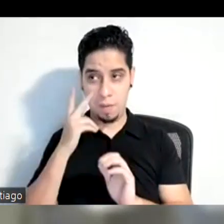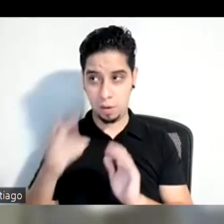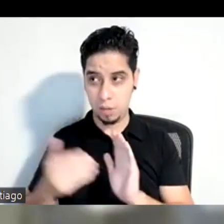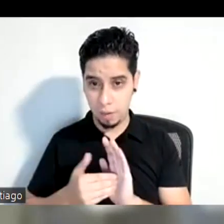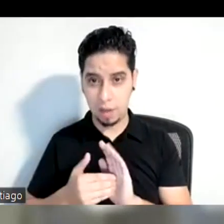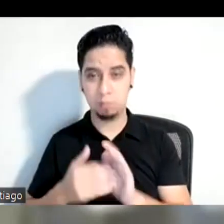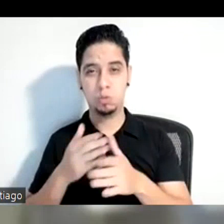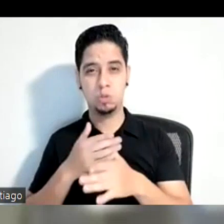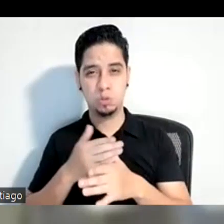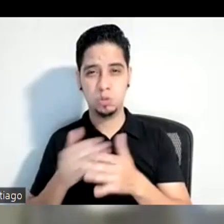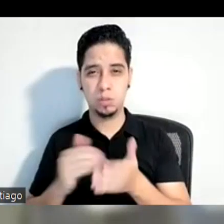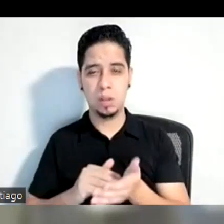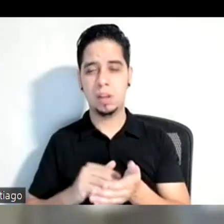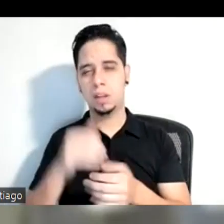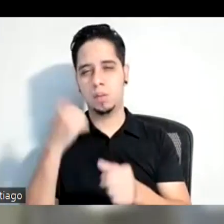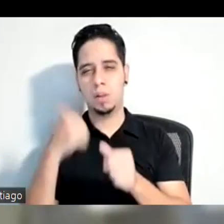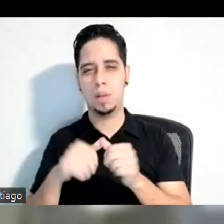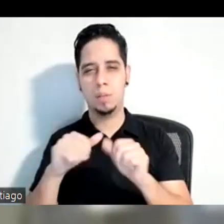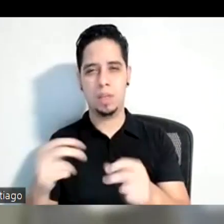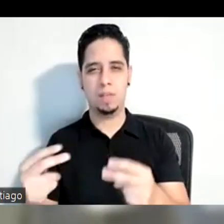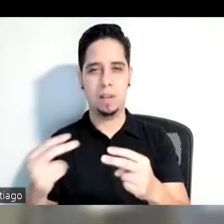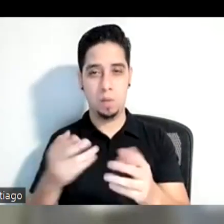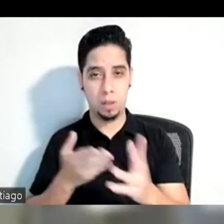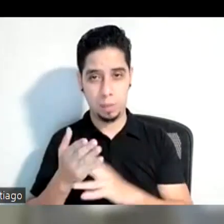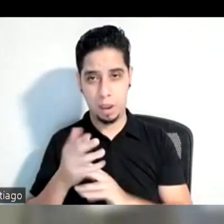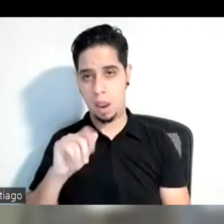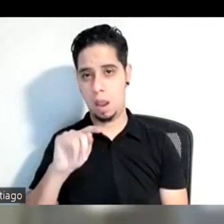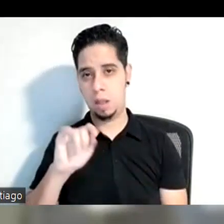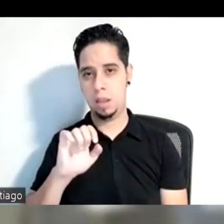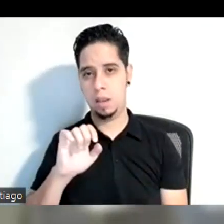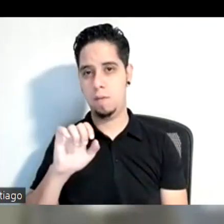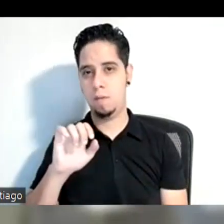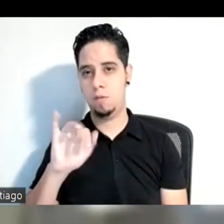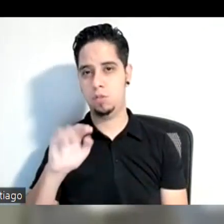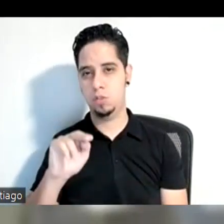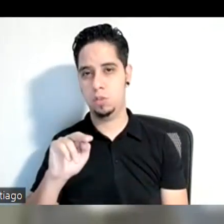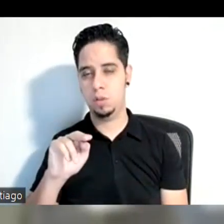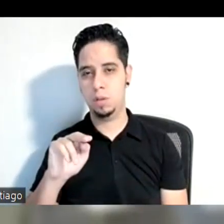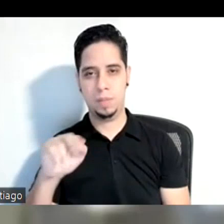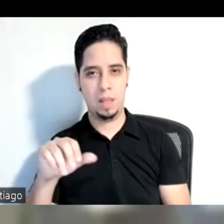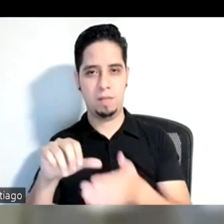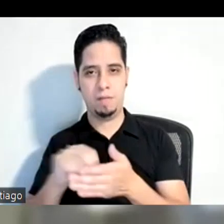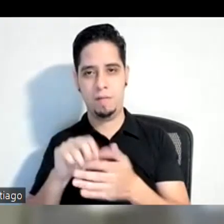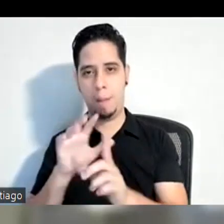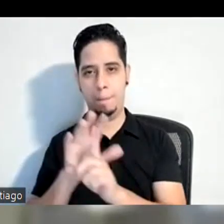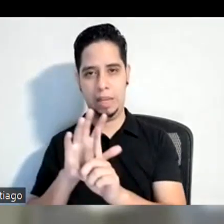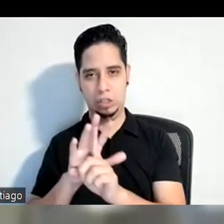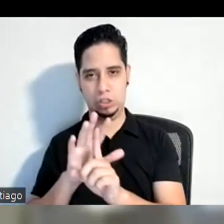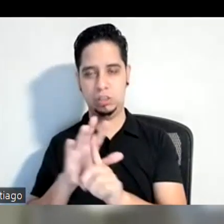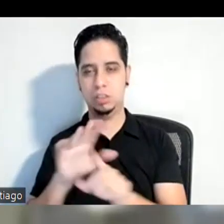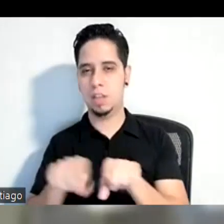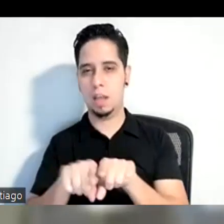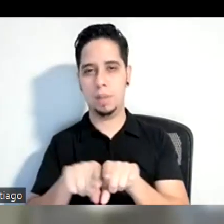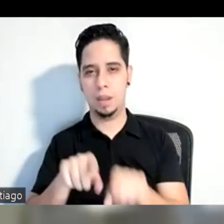recuerde también que nos puede encontrar en Artefusión en fanpage de Facebook. También estamos en Twitter